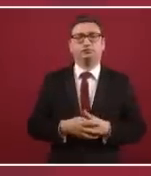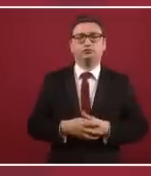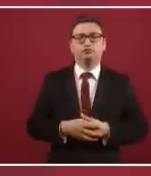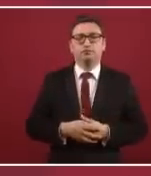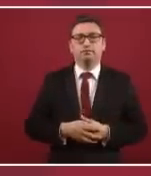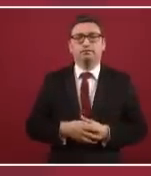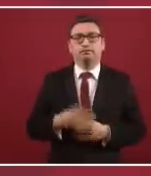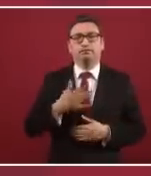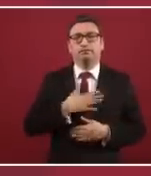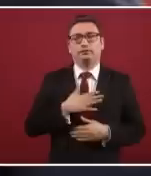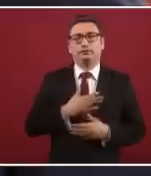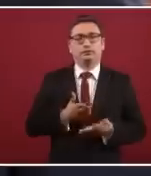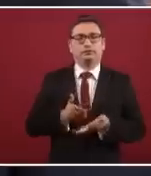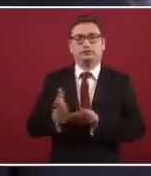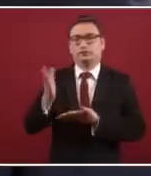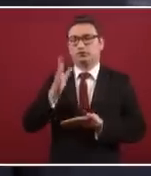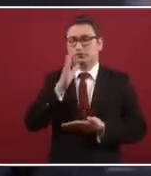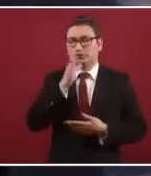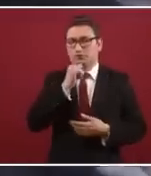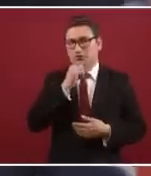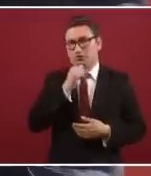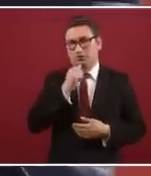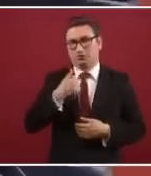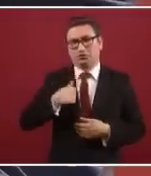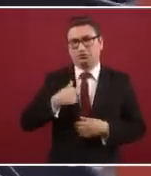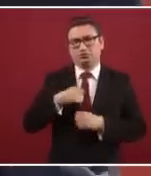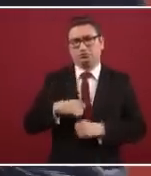Y no tengo